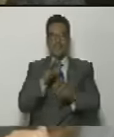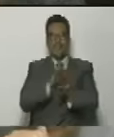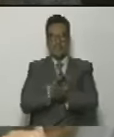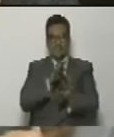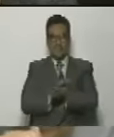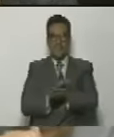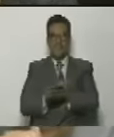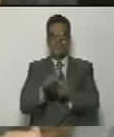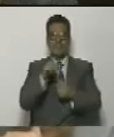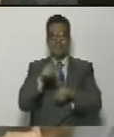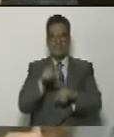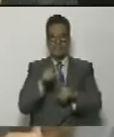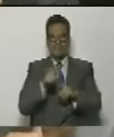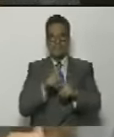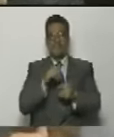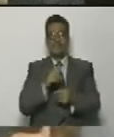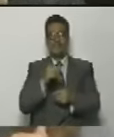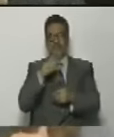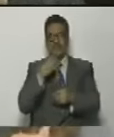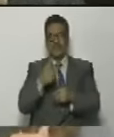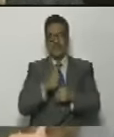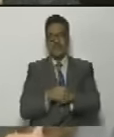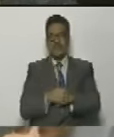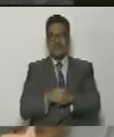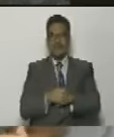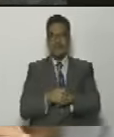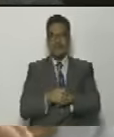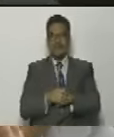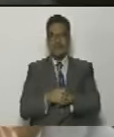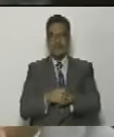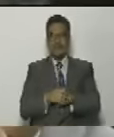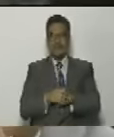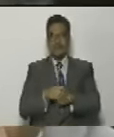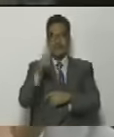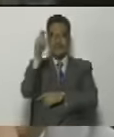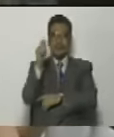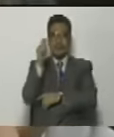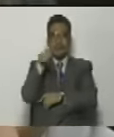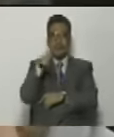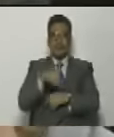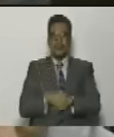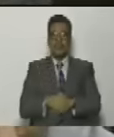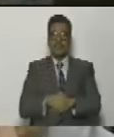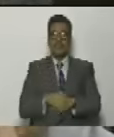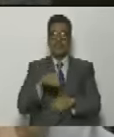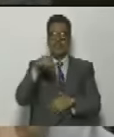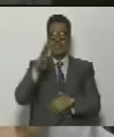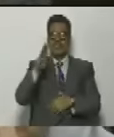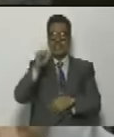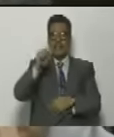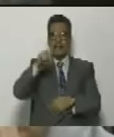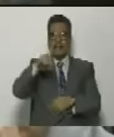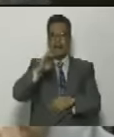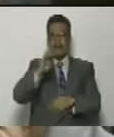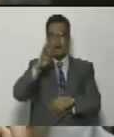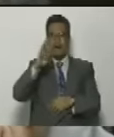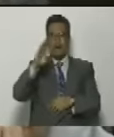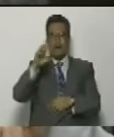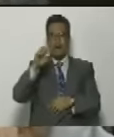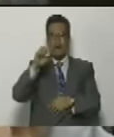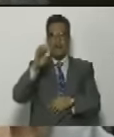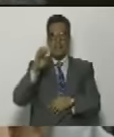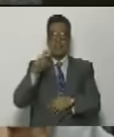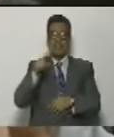Tranquilo, tranquilo, que los vamos a tratar bien. El diputado Bernabé Gutiérrez Parra, y perdonen